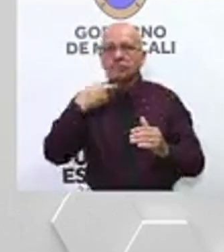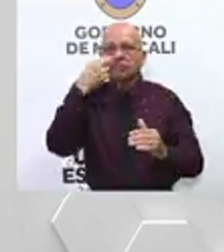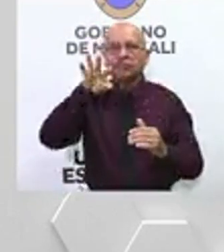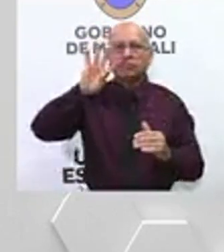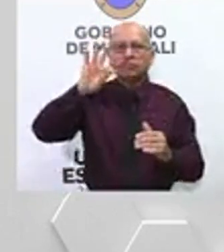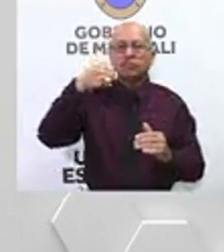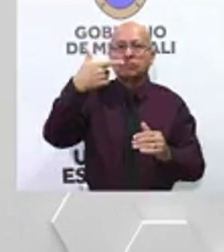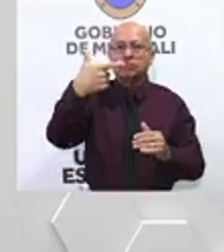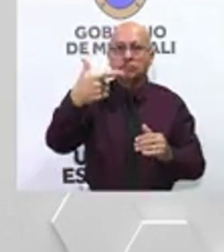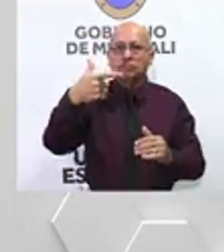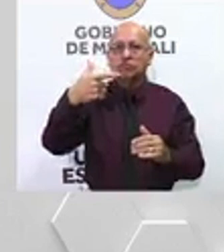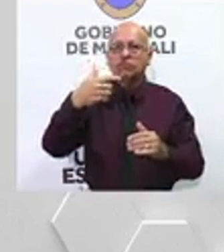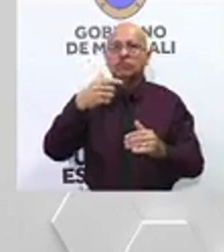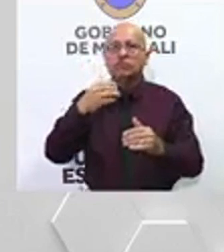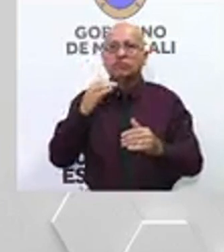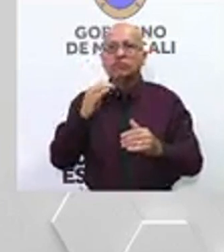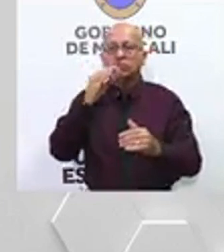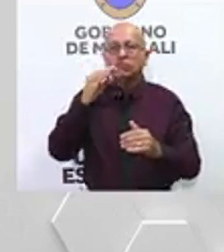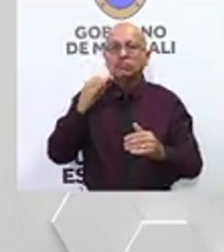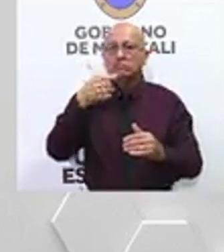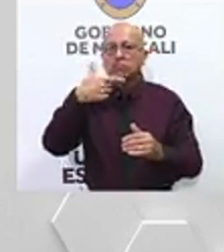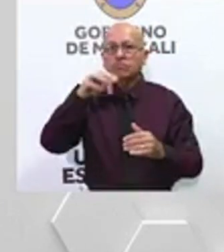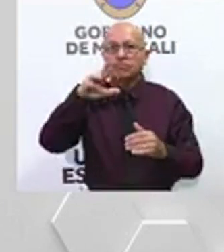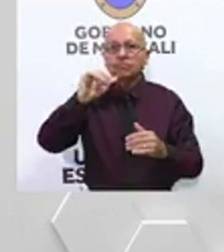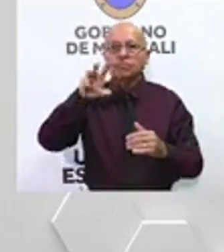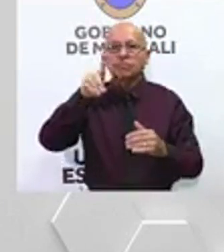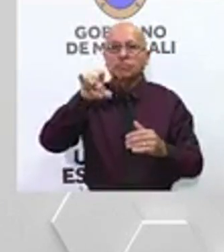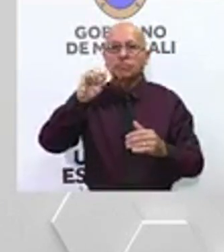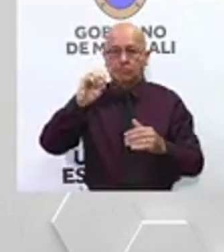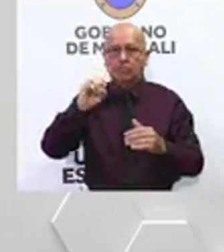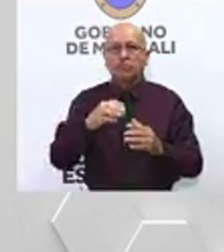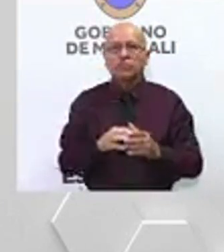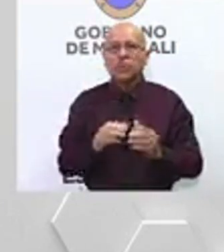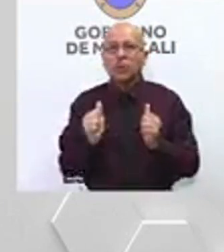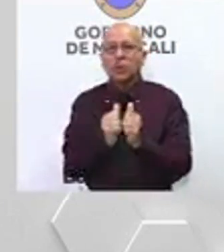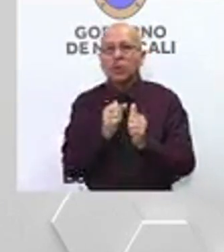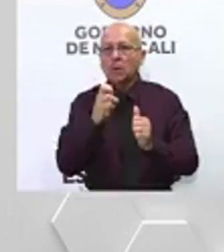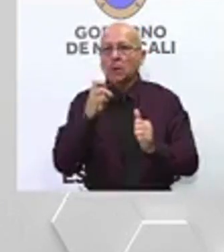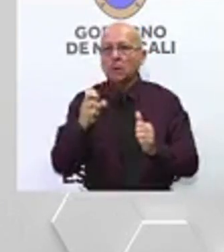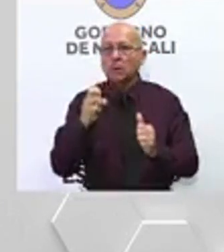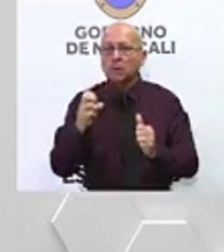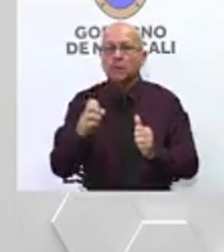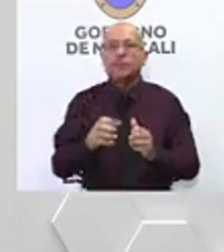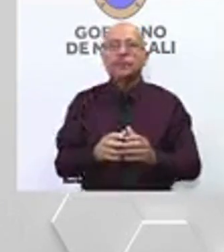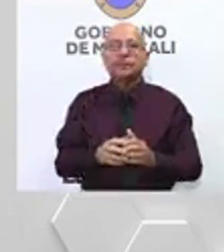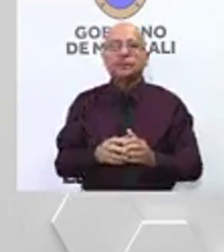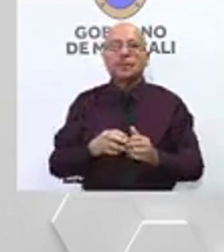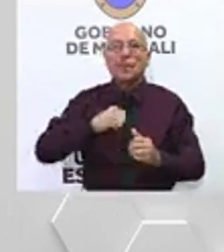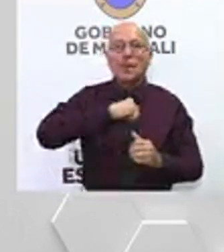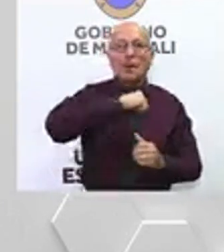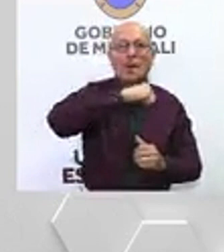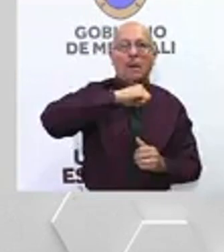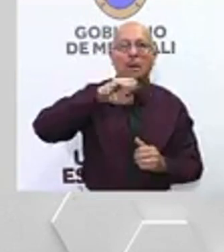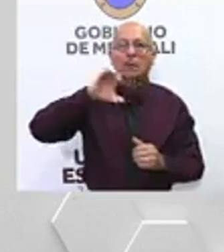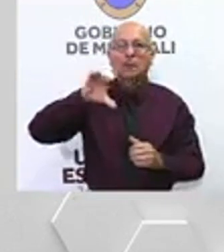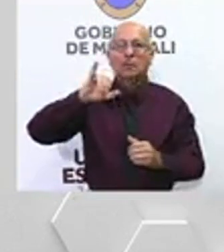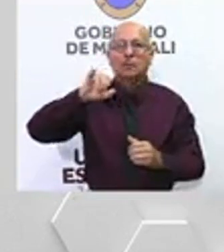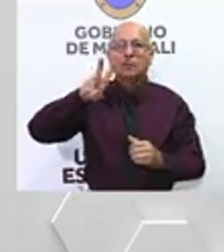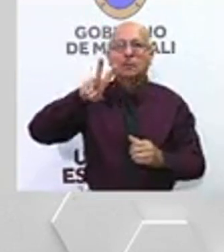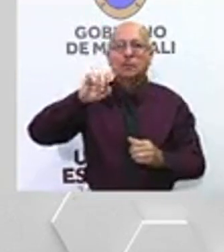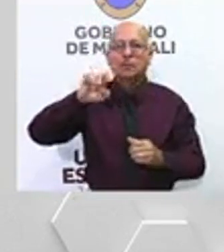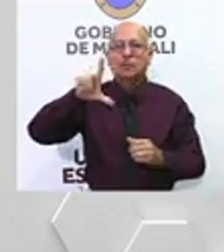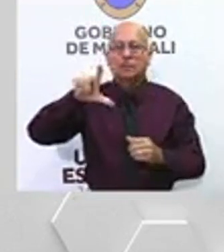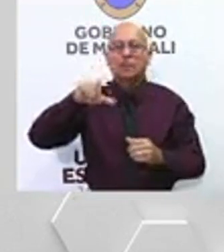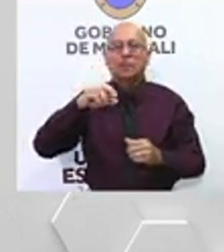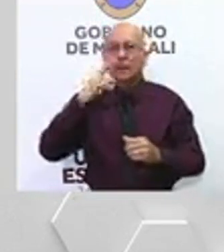47 grados centígrados. Con este escenario, Protección Civil no deja de recomendarle